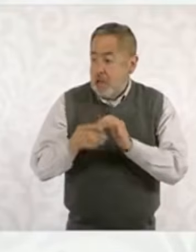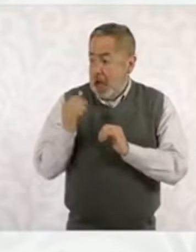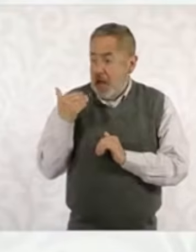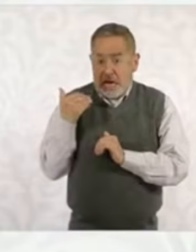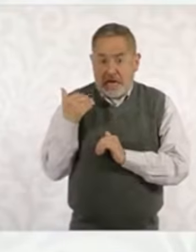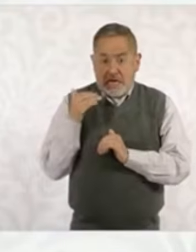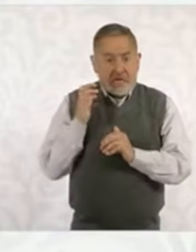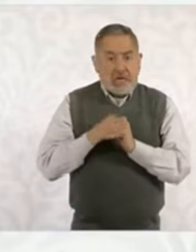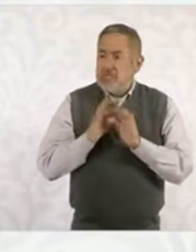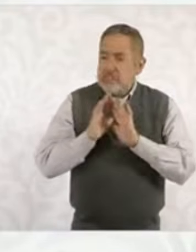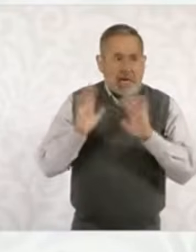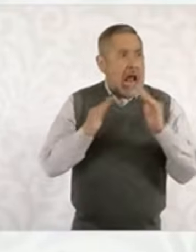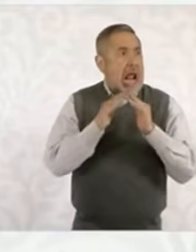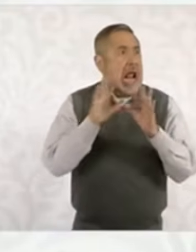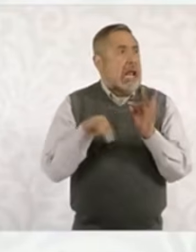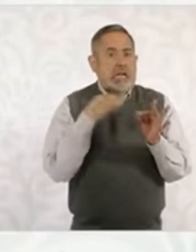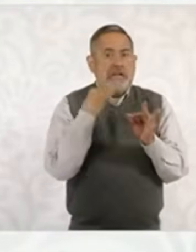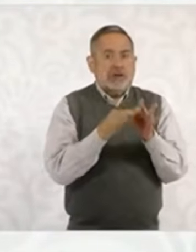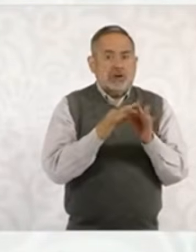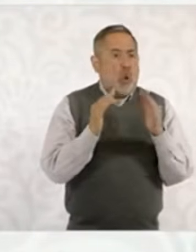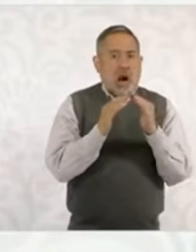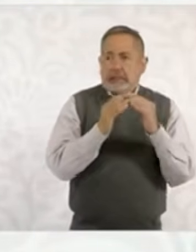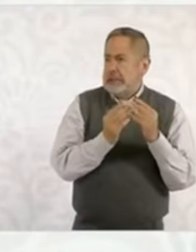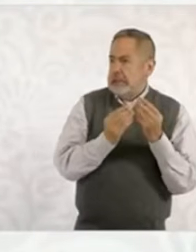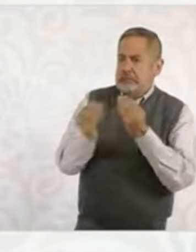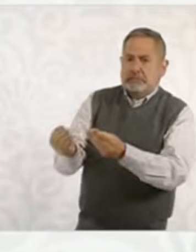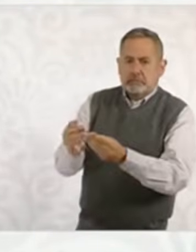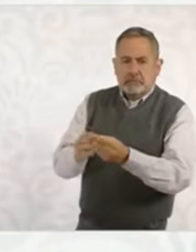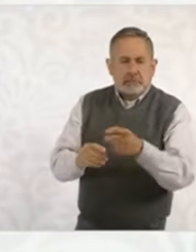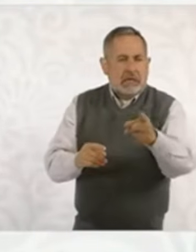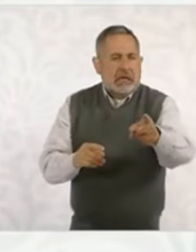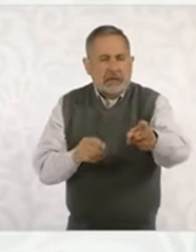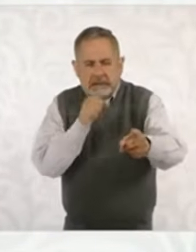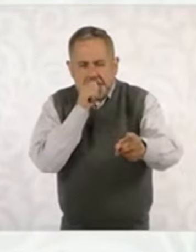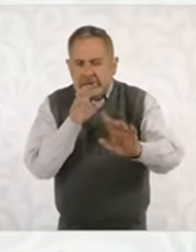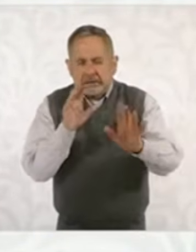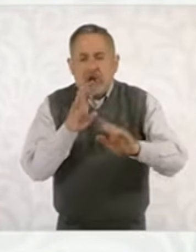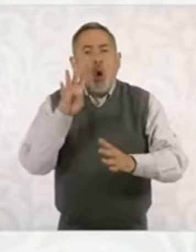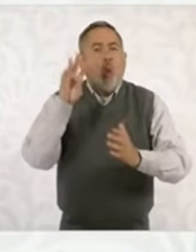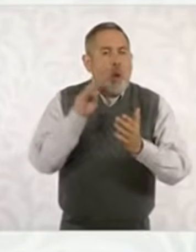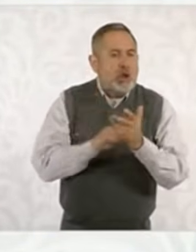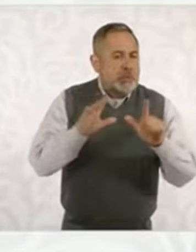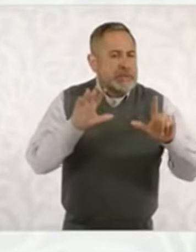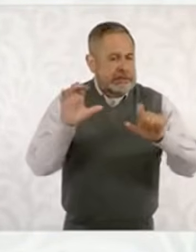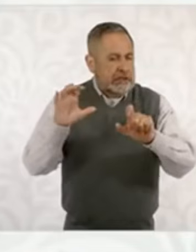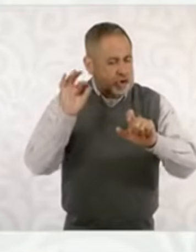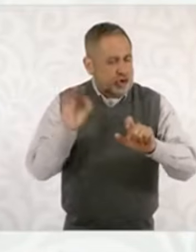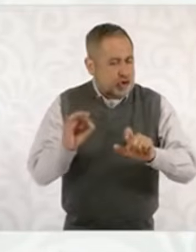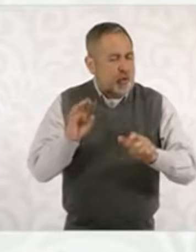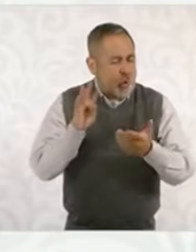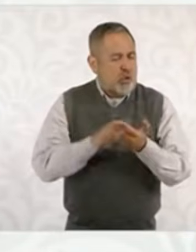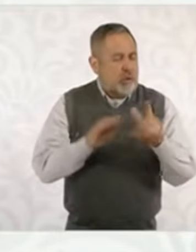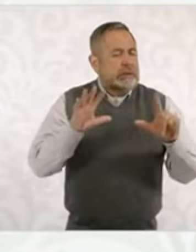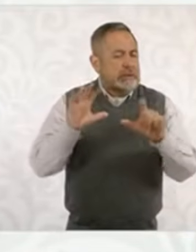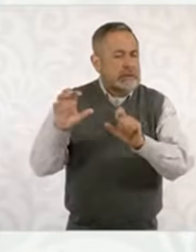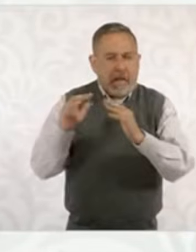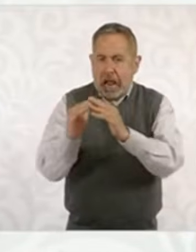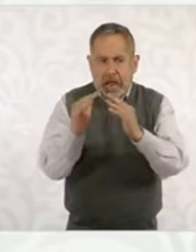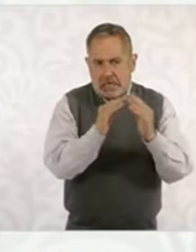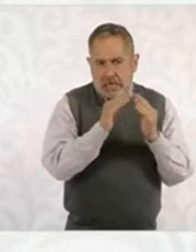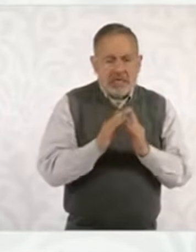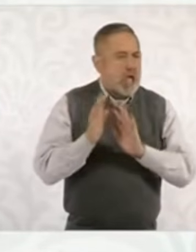año pasado. Aquí el dato está un poquito atrasado, son 4,700 viviendas que ya